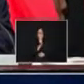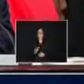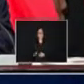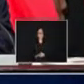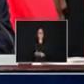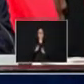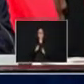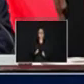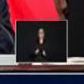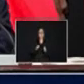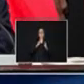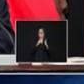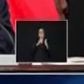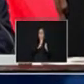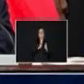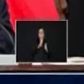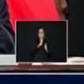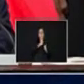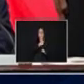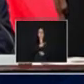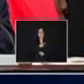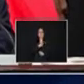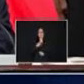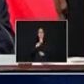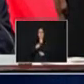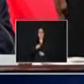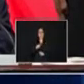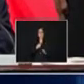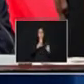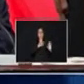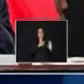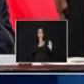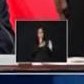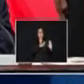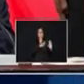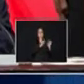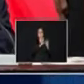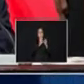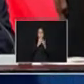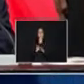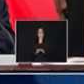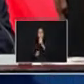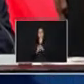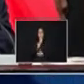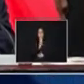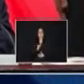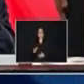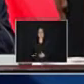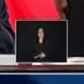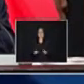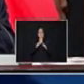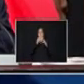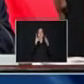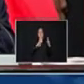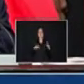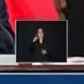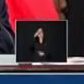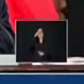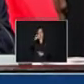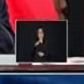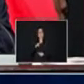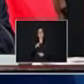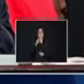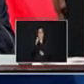como presidente de la República, pues ha sido una semana que me parece continúa siendo sin terminar de aterrizar respecto a lo